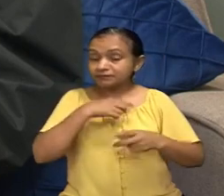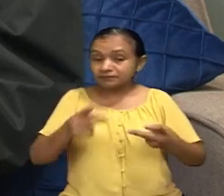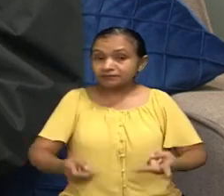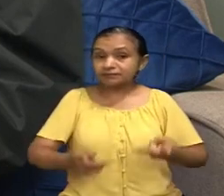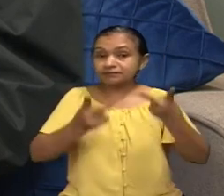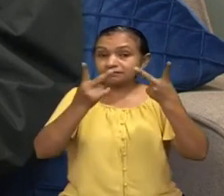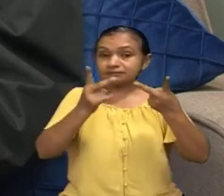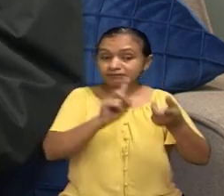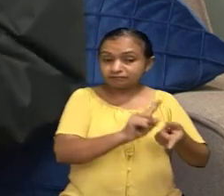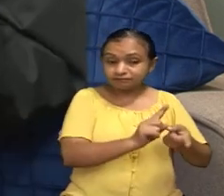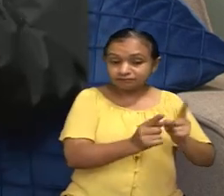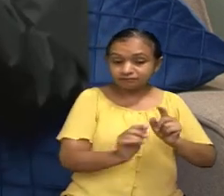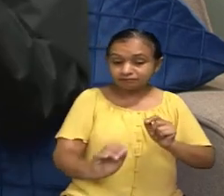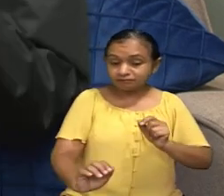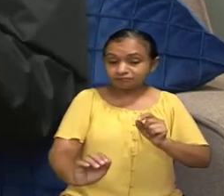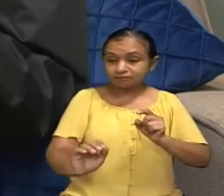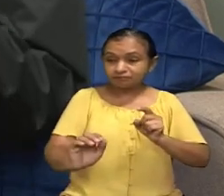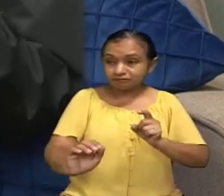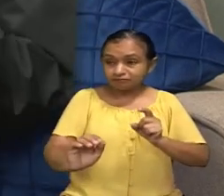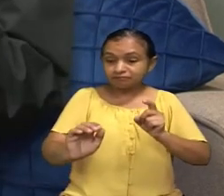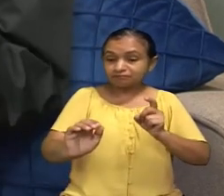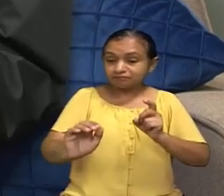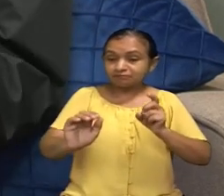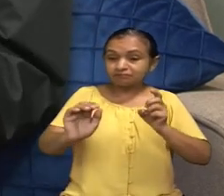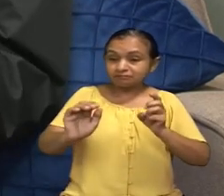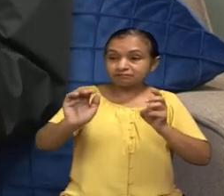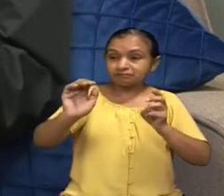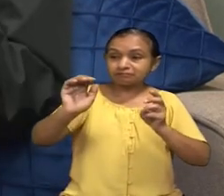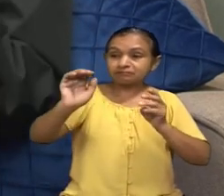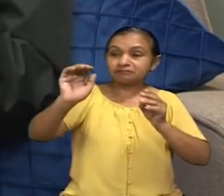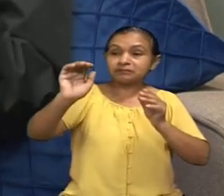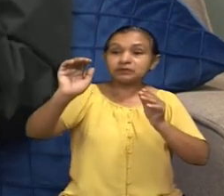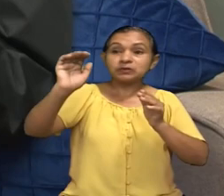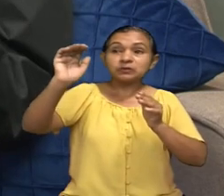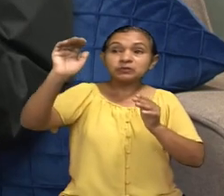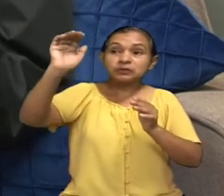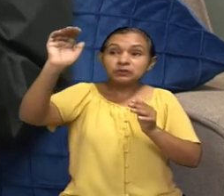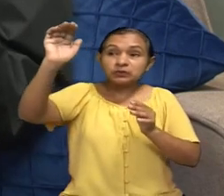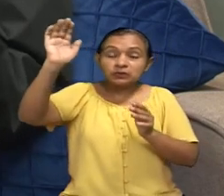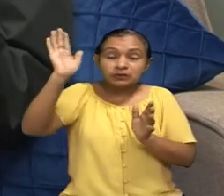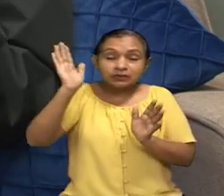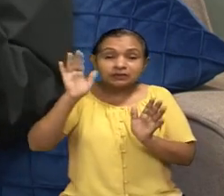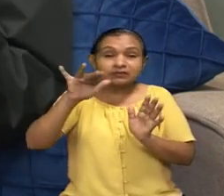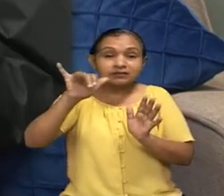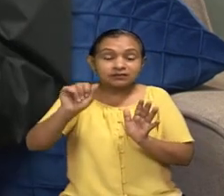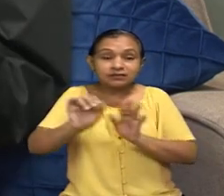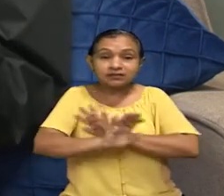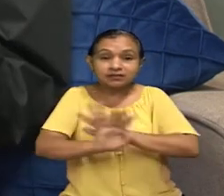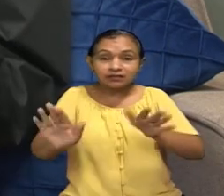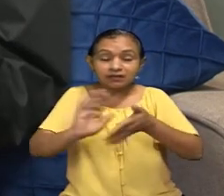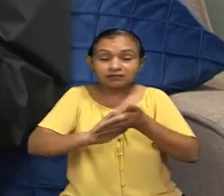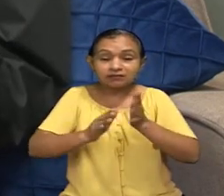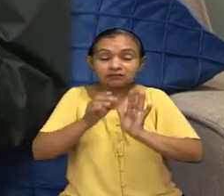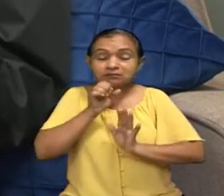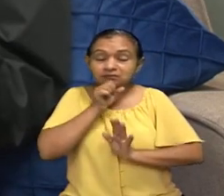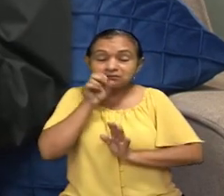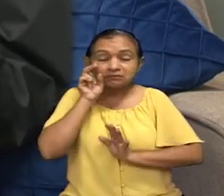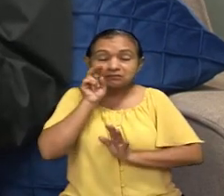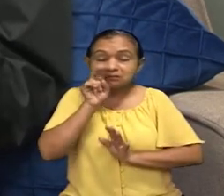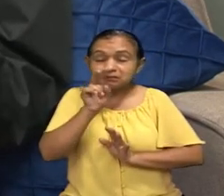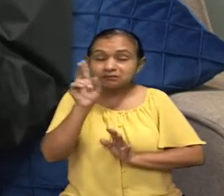ciclo y que en algún momento vamos a estar en esa etapa en donde nuestra visión no será la